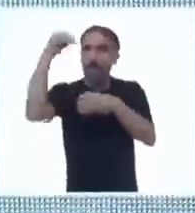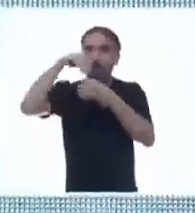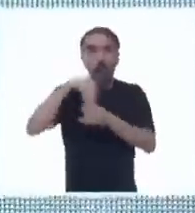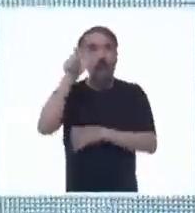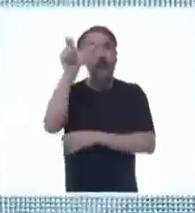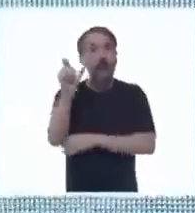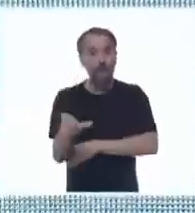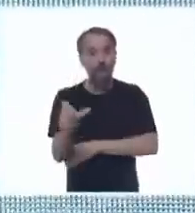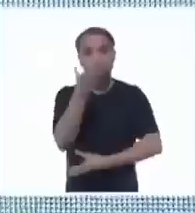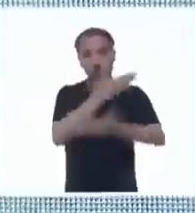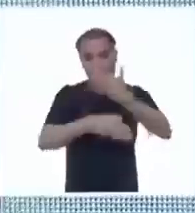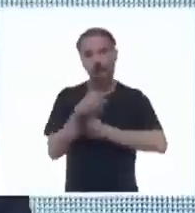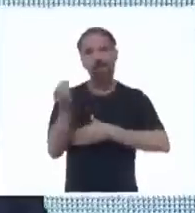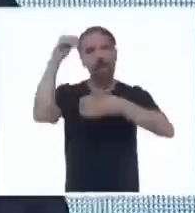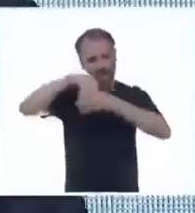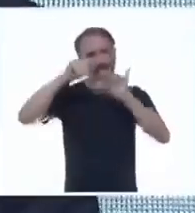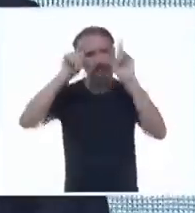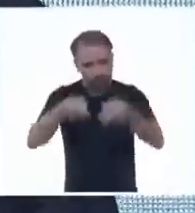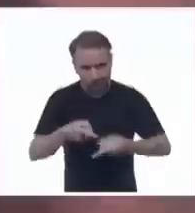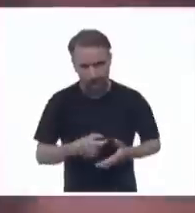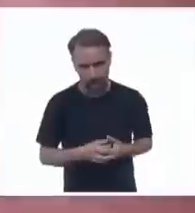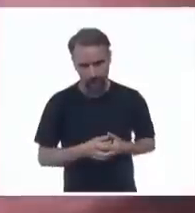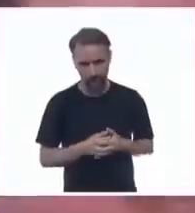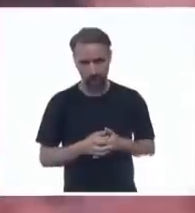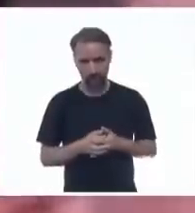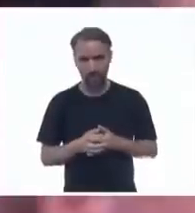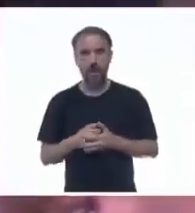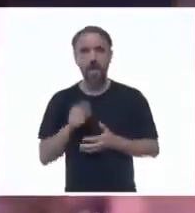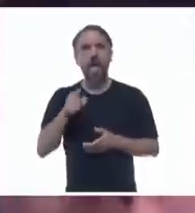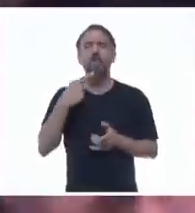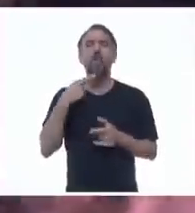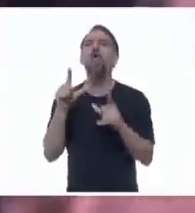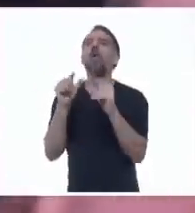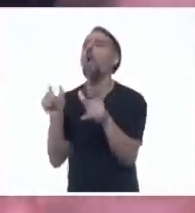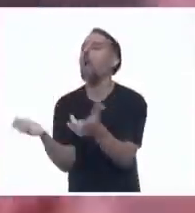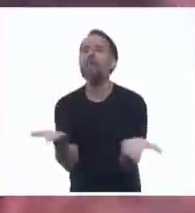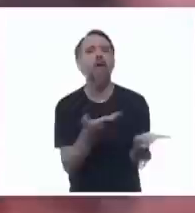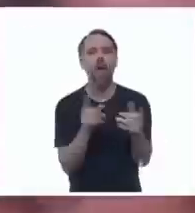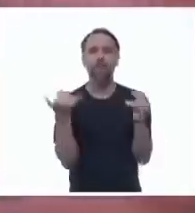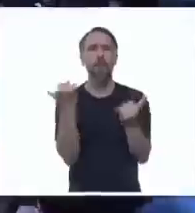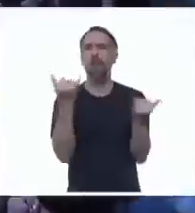con discapacidad, porque no son un número.